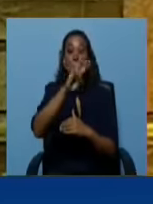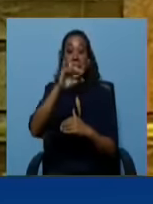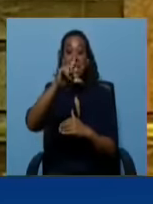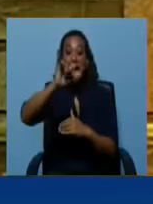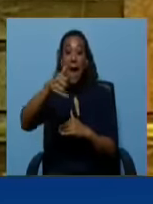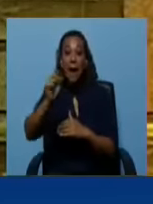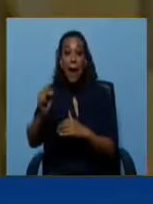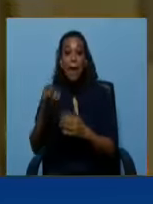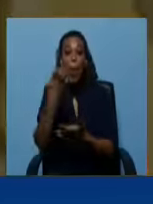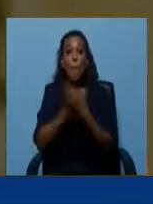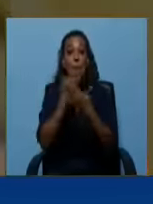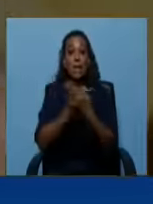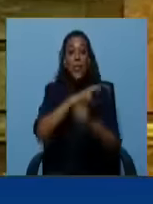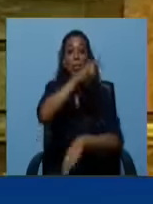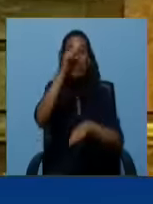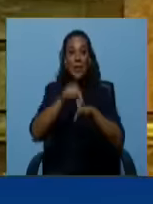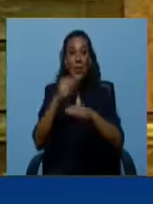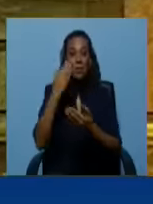Comercio Nacional,